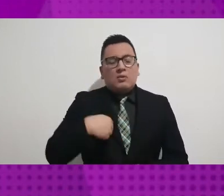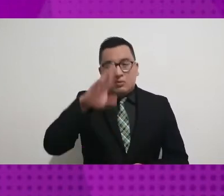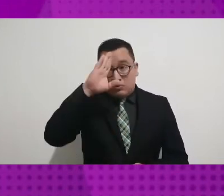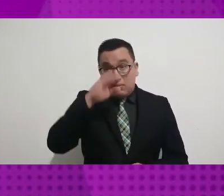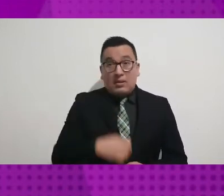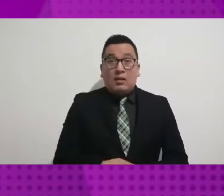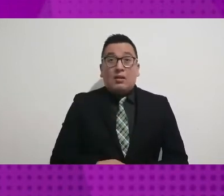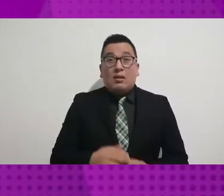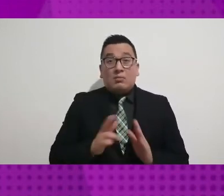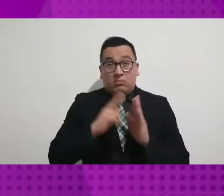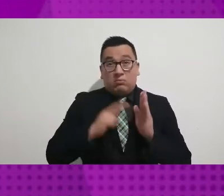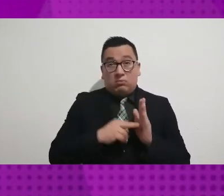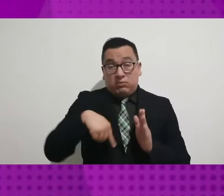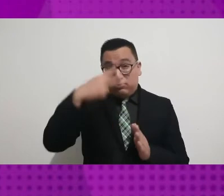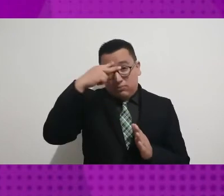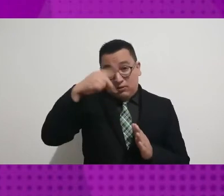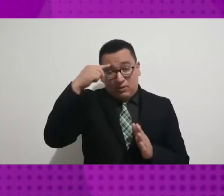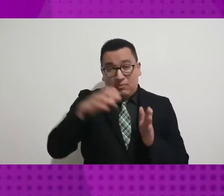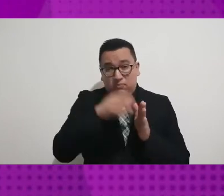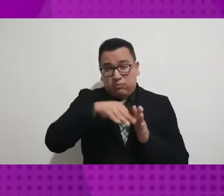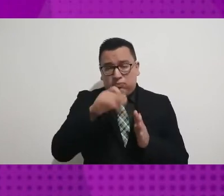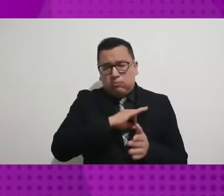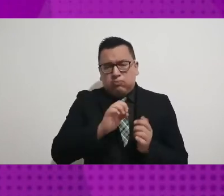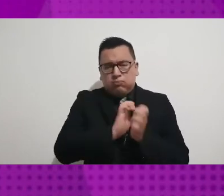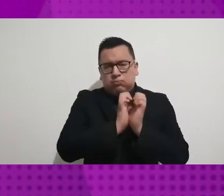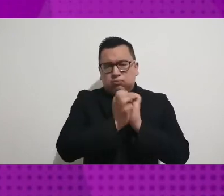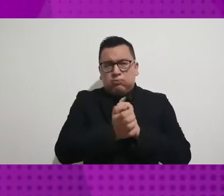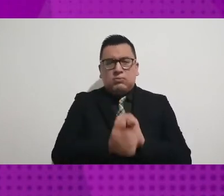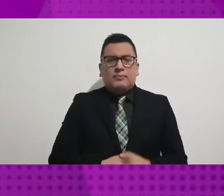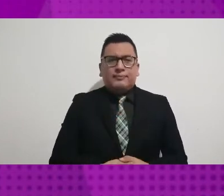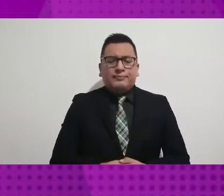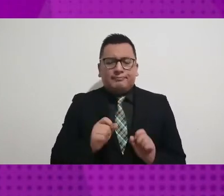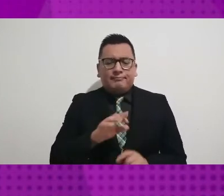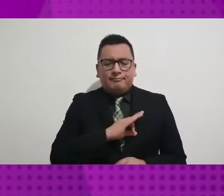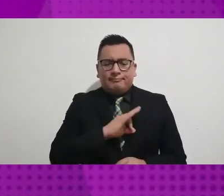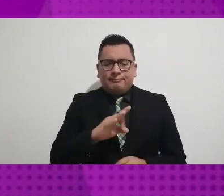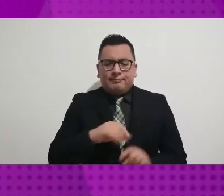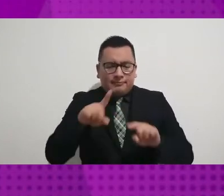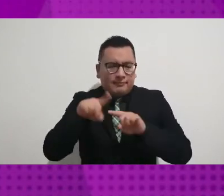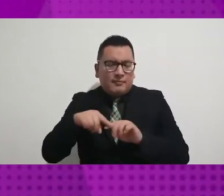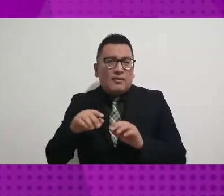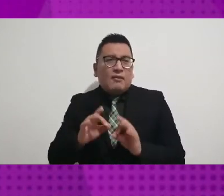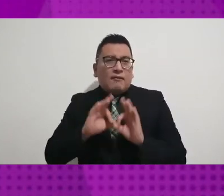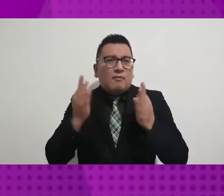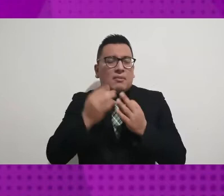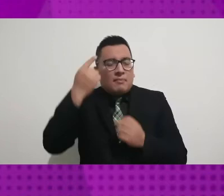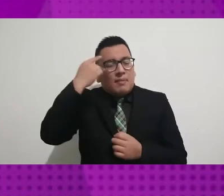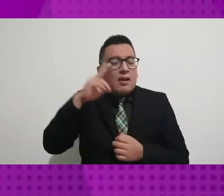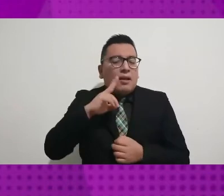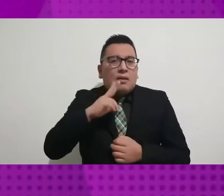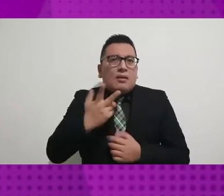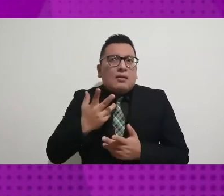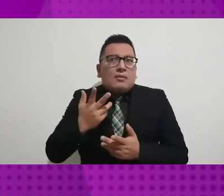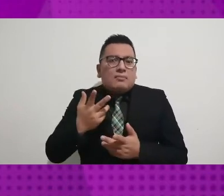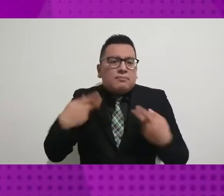aprendizaje, de pensar que nuestro modelo político, nuestro sistema electoral puede evolucionar y que pueden asimilarse de diferentes maneras